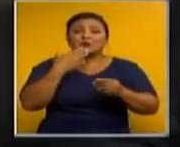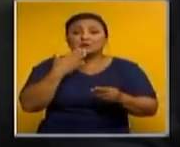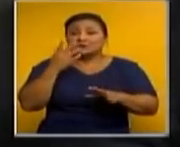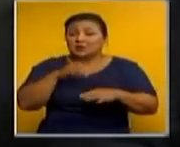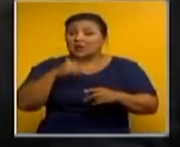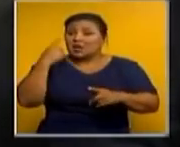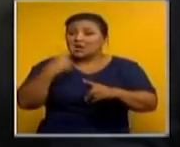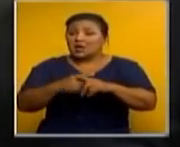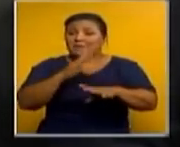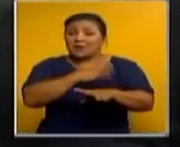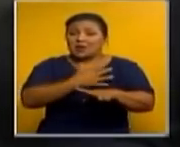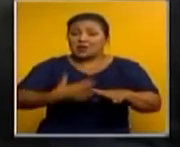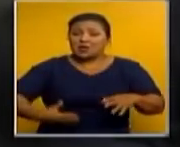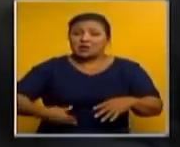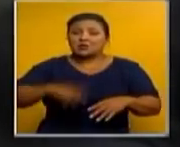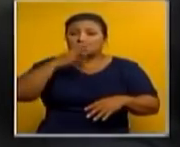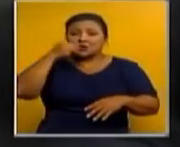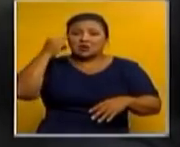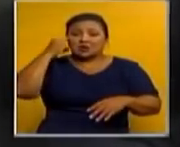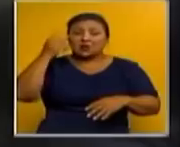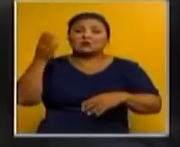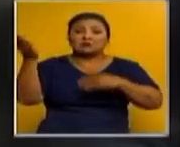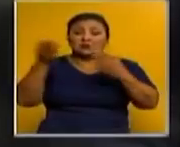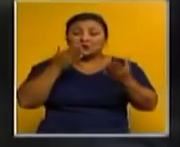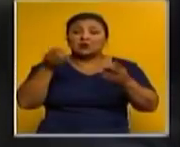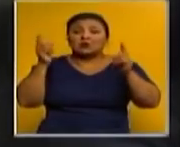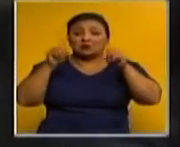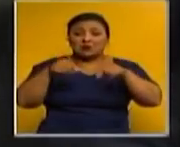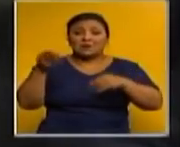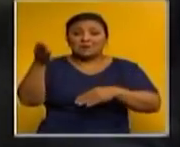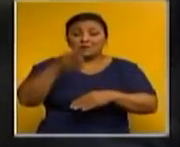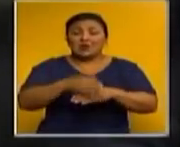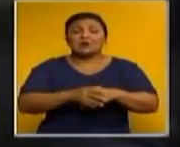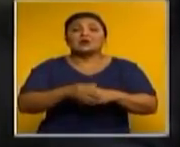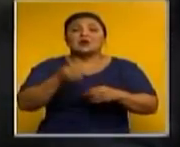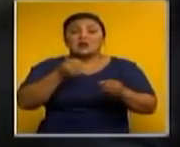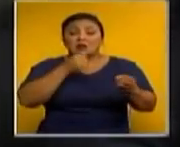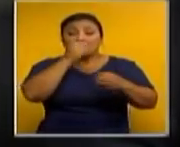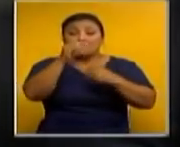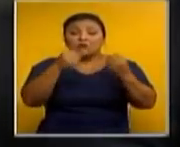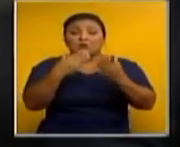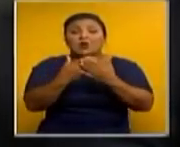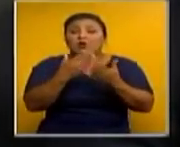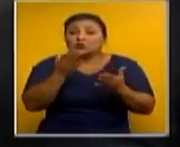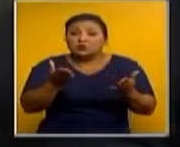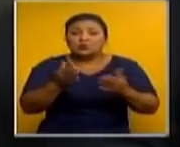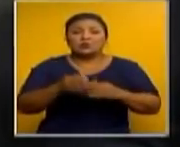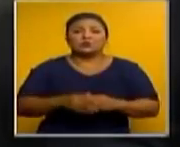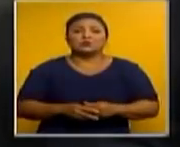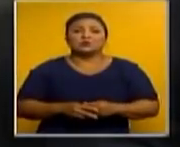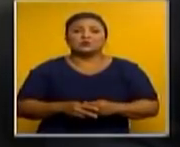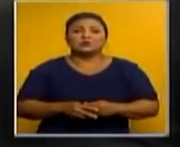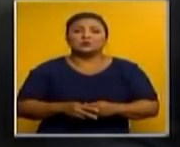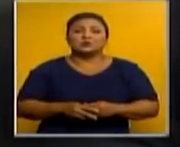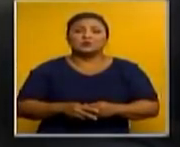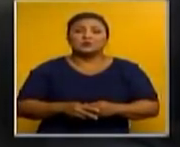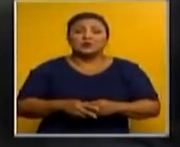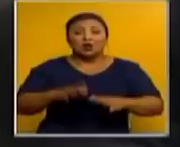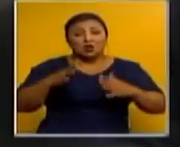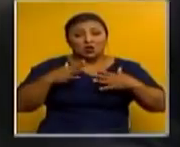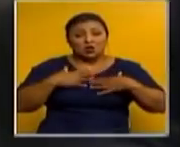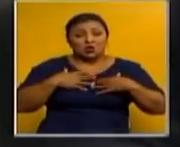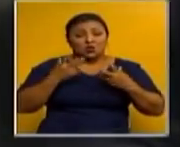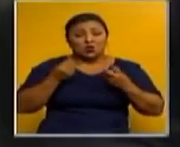señor expresidente de la República rinda una versión en este caso. Yo no